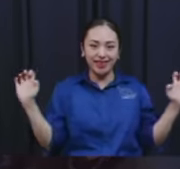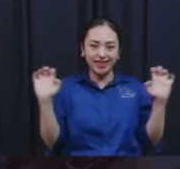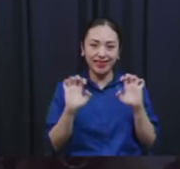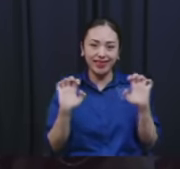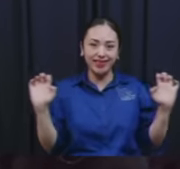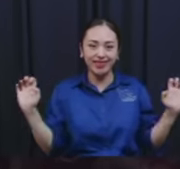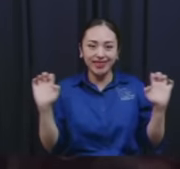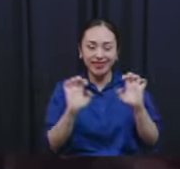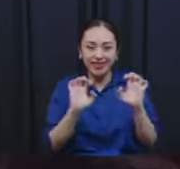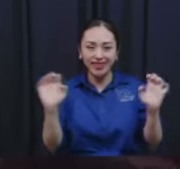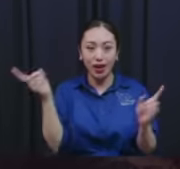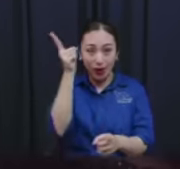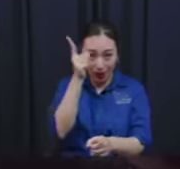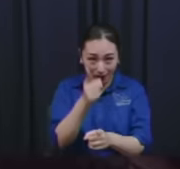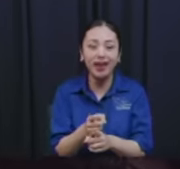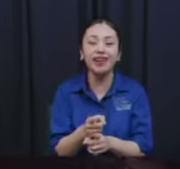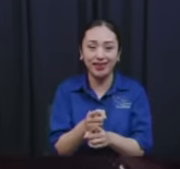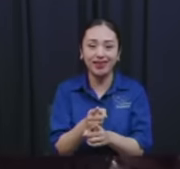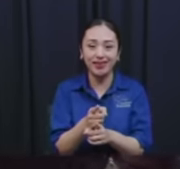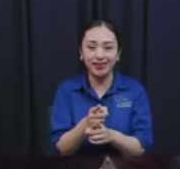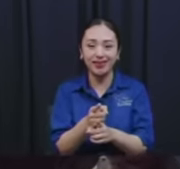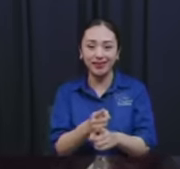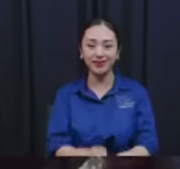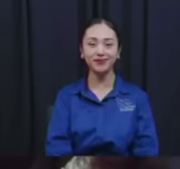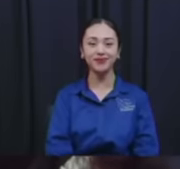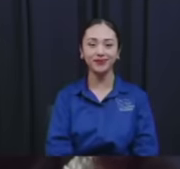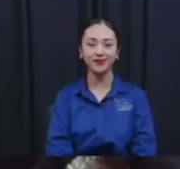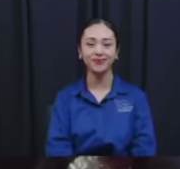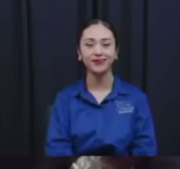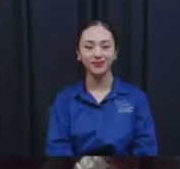tamp con con todo yo